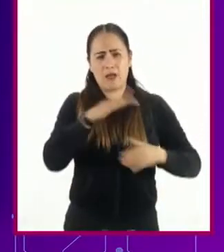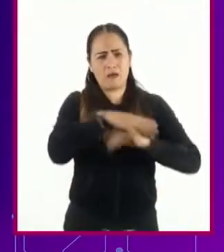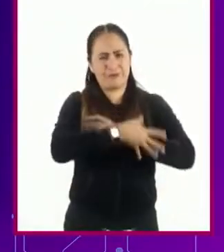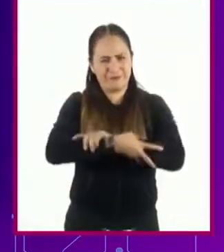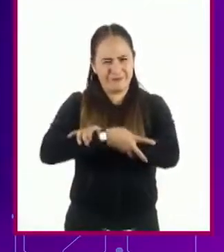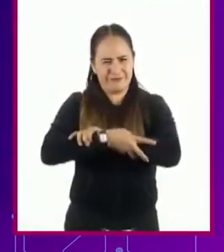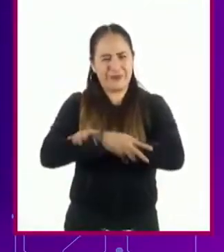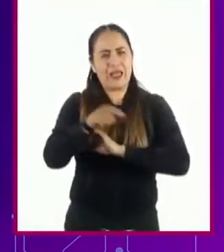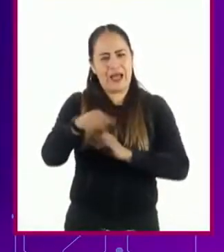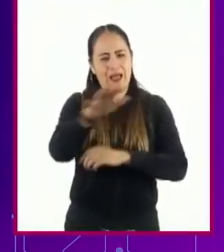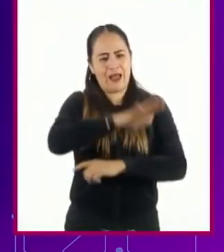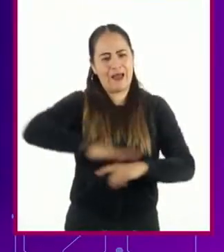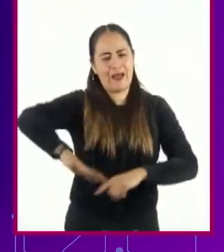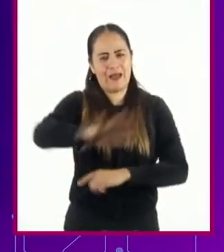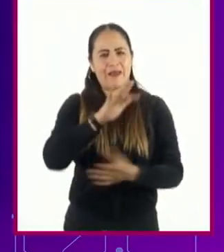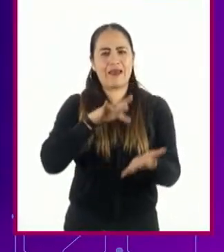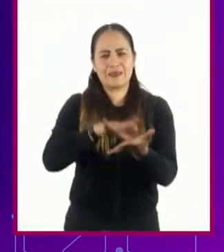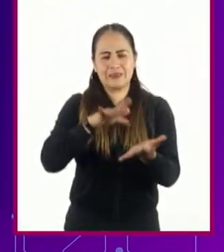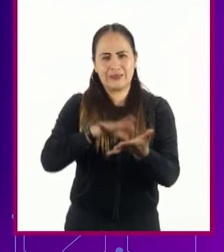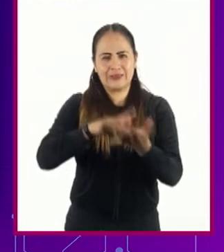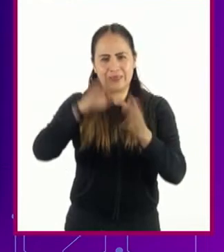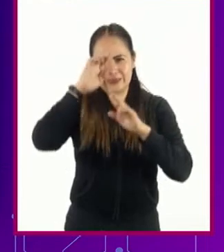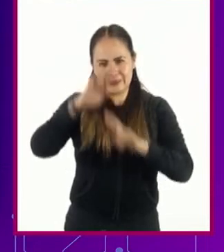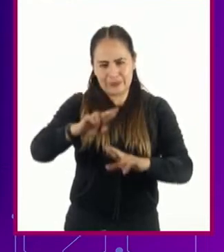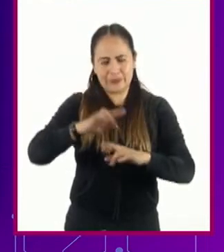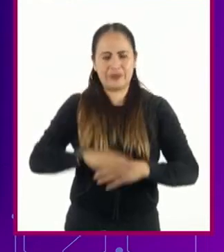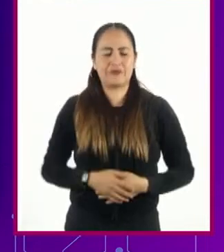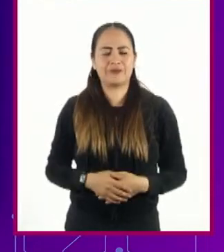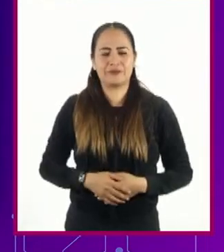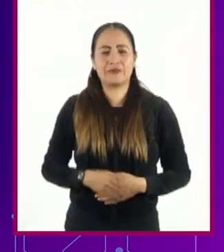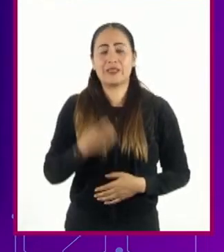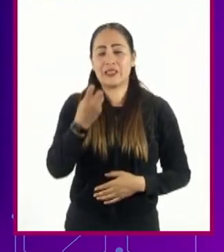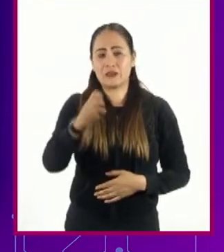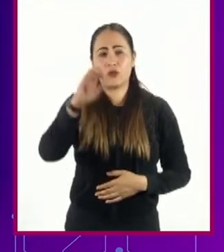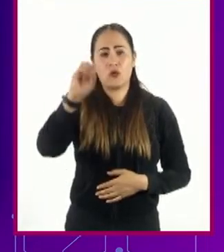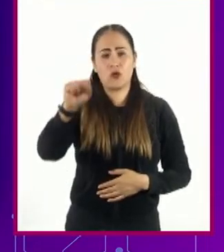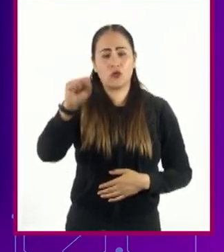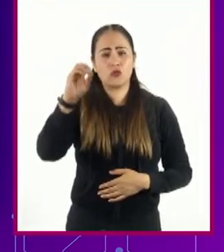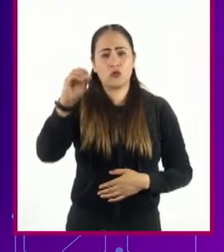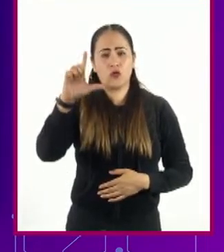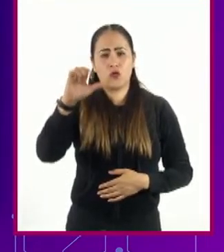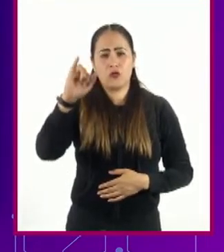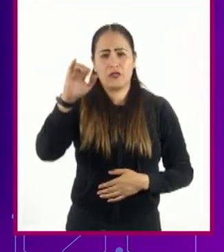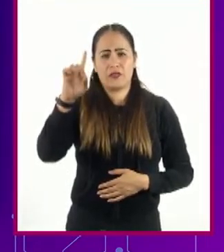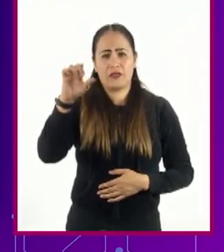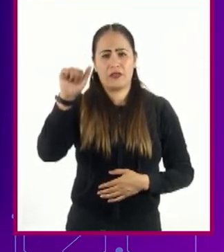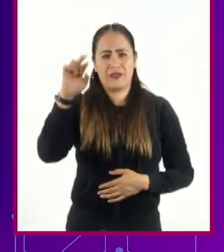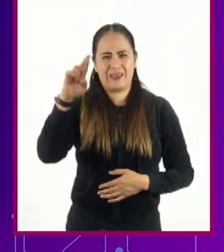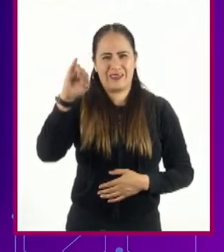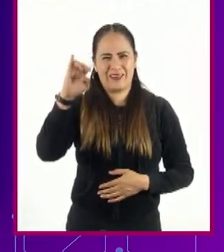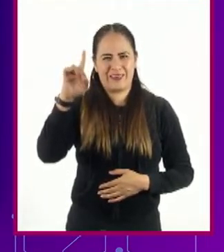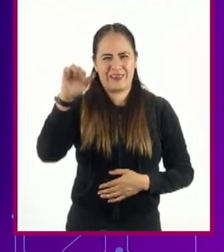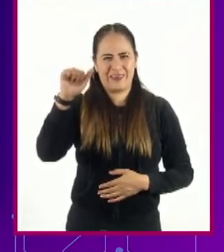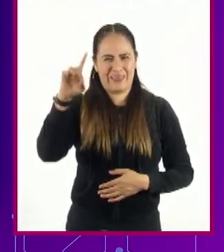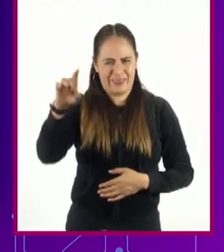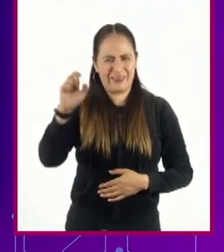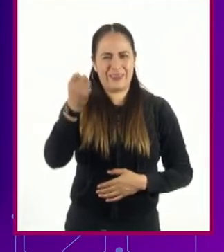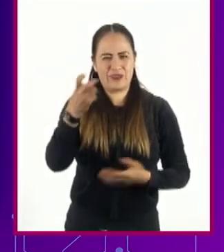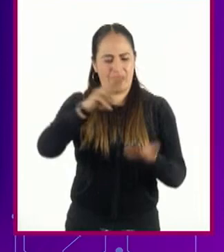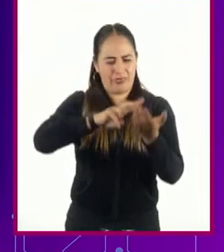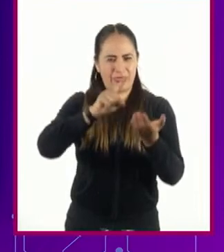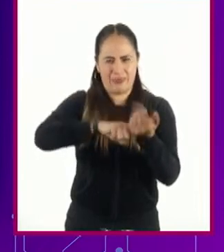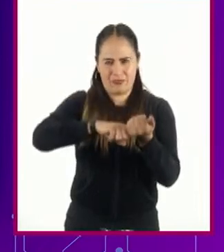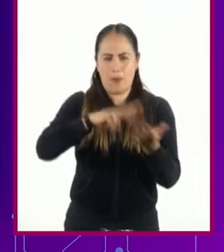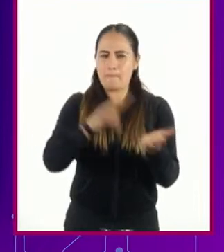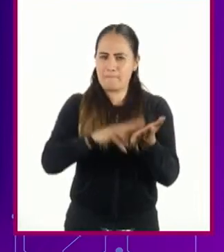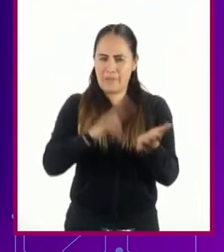ambiente. La solidaridad es un valor, pero también es una manera positiva de relacionarse con los demás, ya que